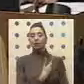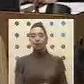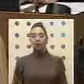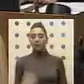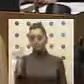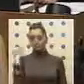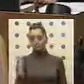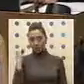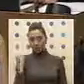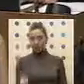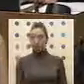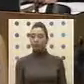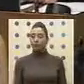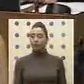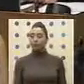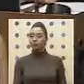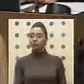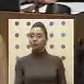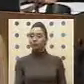expresidente Piñera.